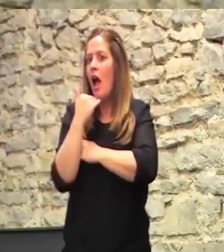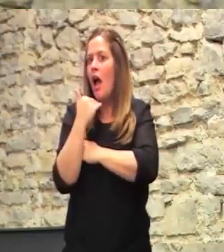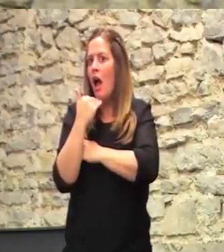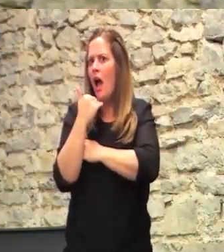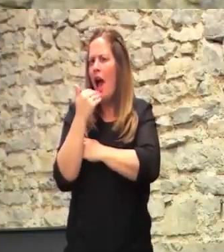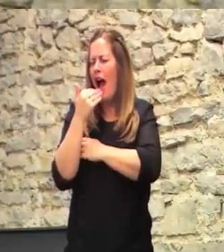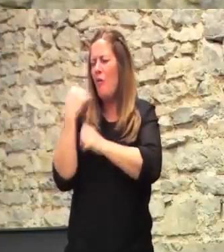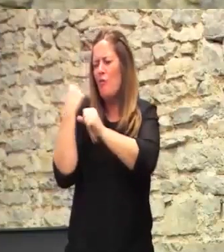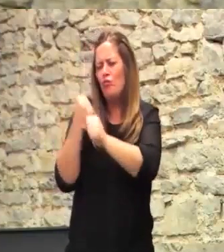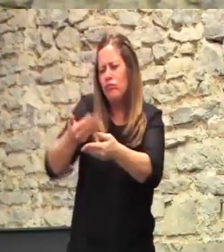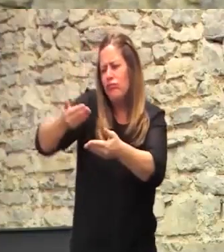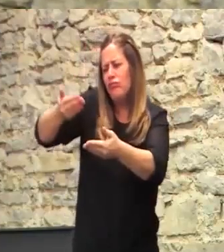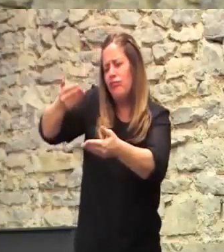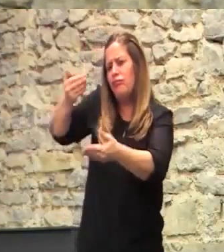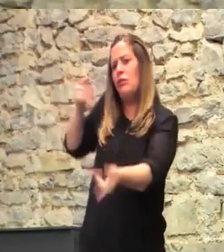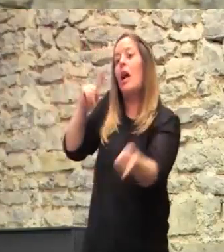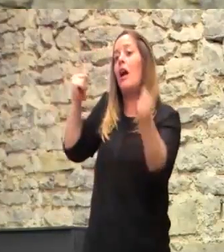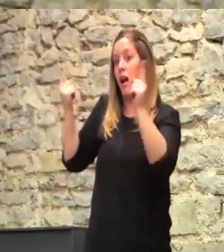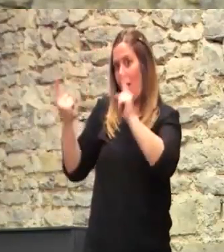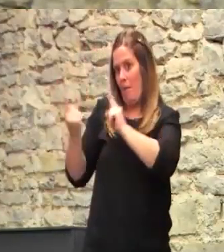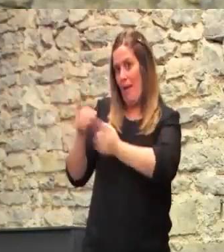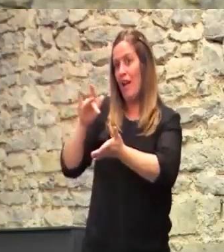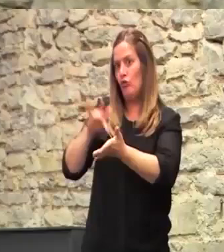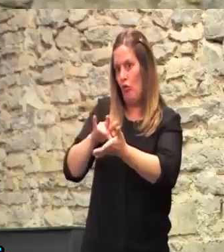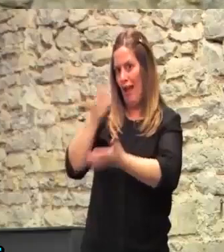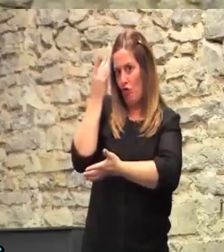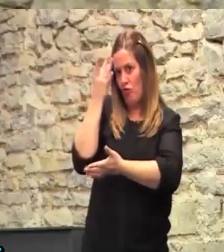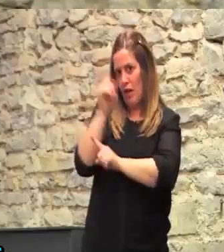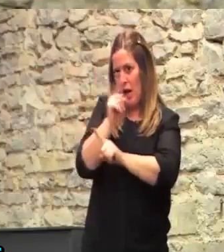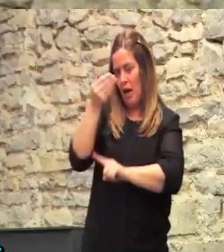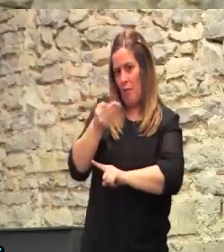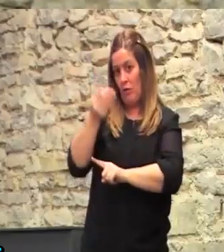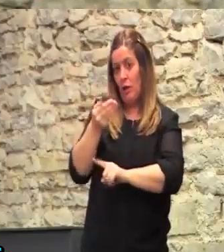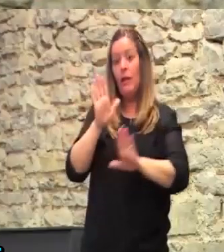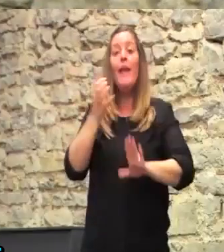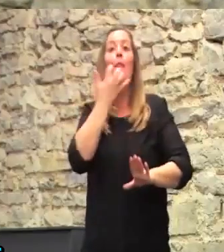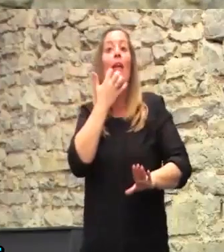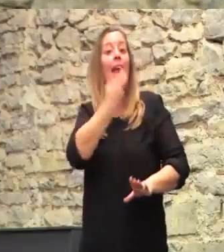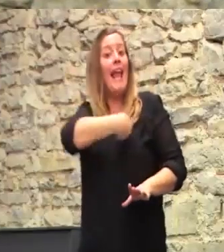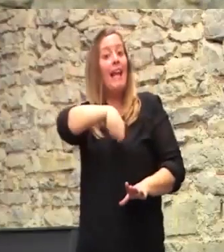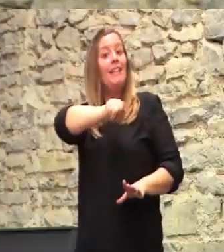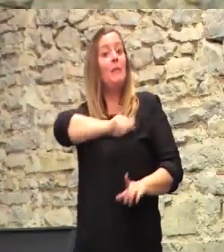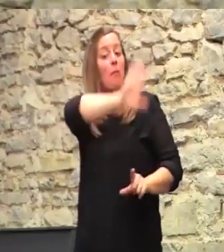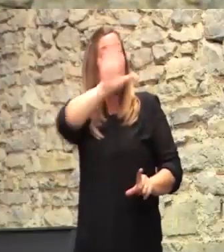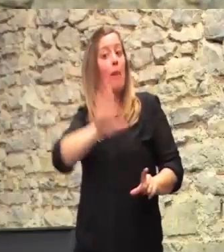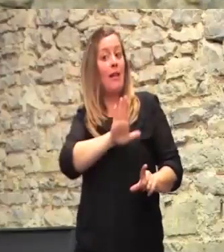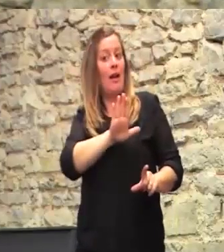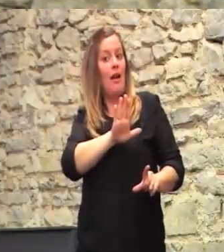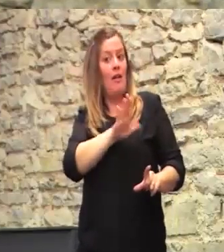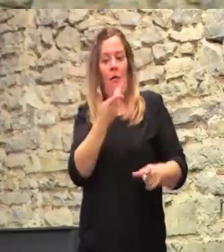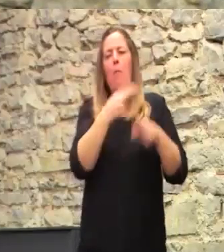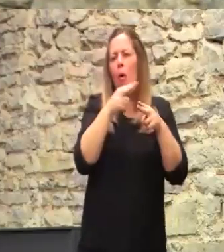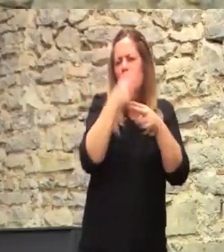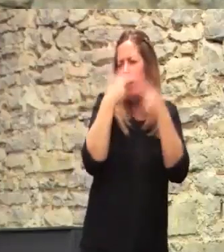pero para eso además en españa por ejemplo se habilitaron muchas políticas públicas digo en españa porque por ejemplo